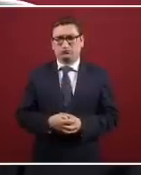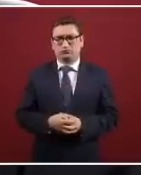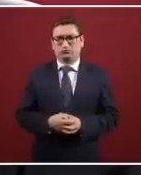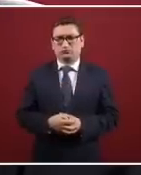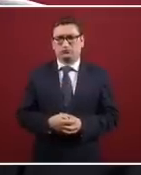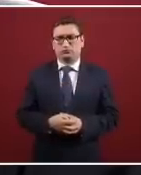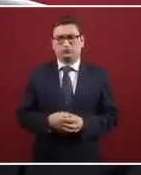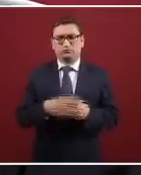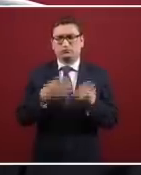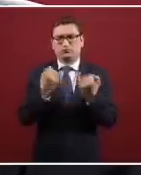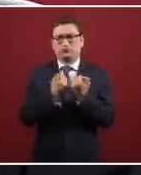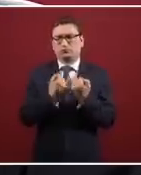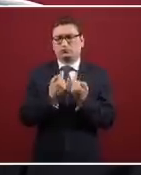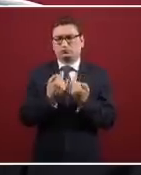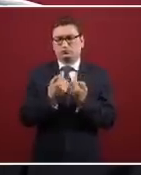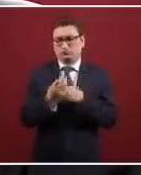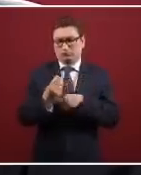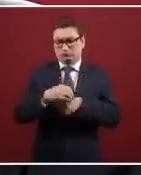Además de ello,